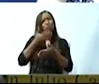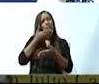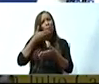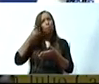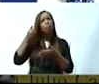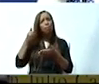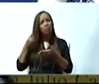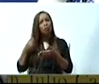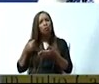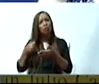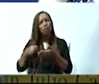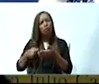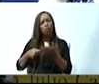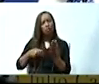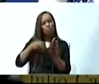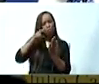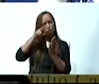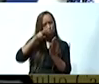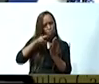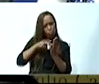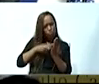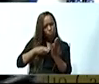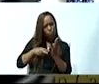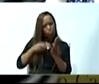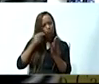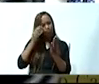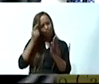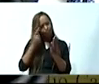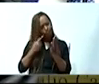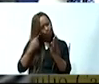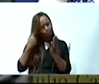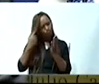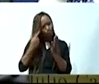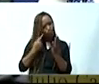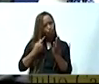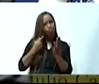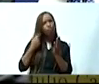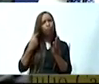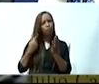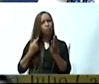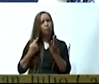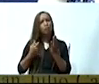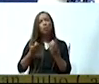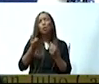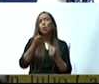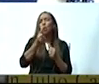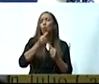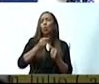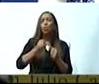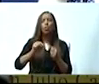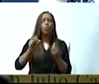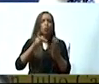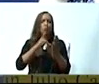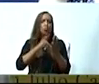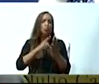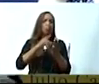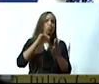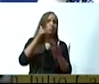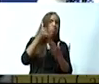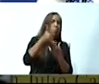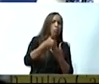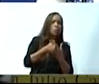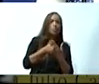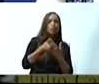iniciativa, a una acción que esté llevando a cabo un político o una política, porque al final nosotros